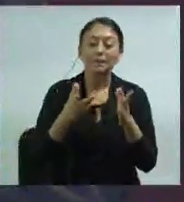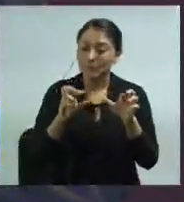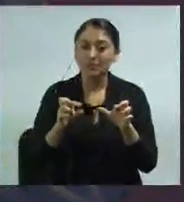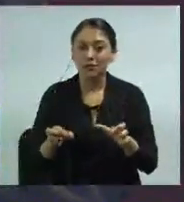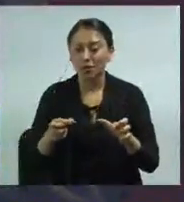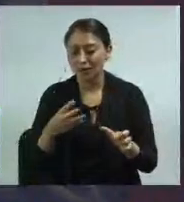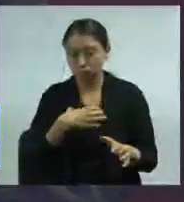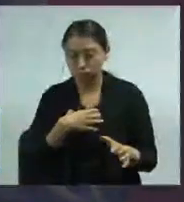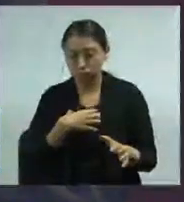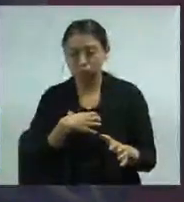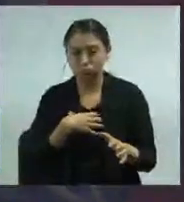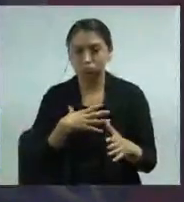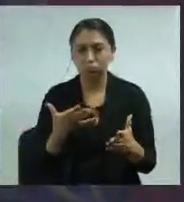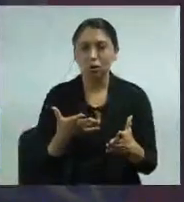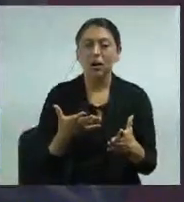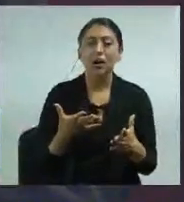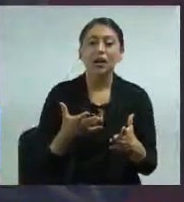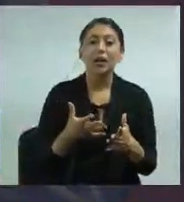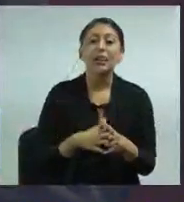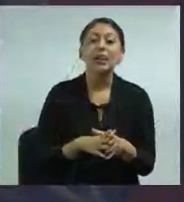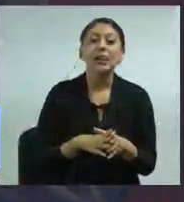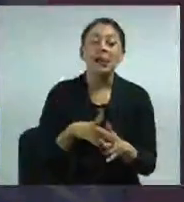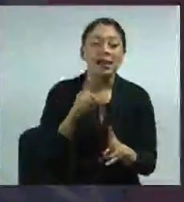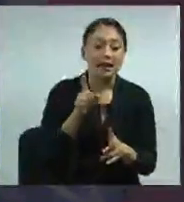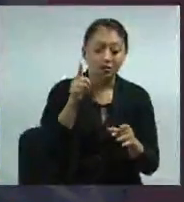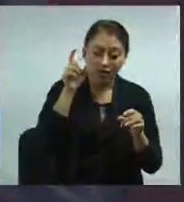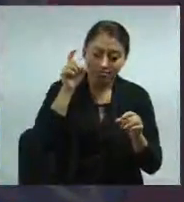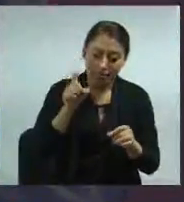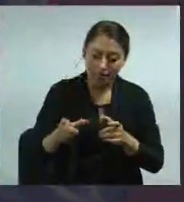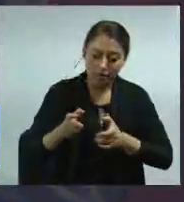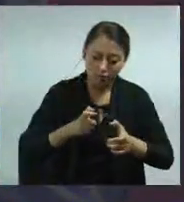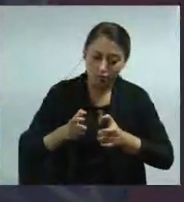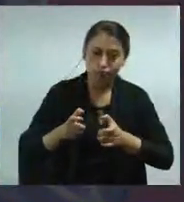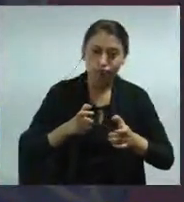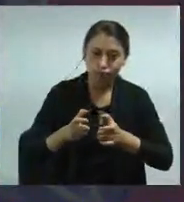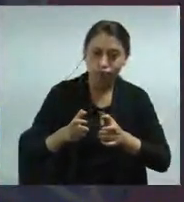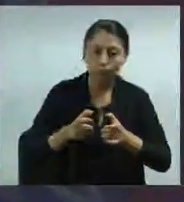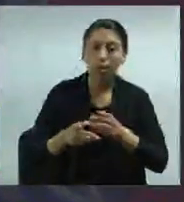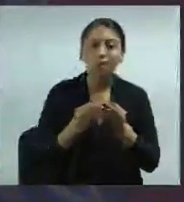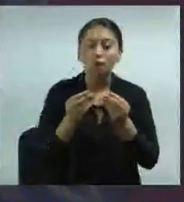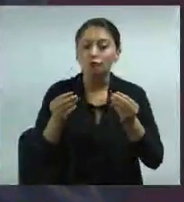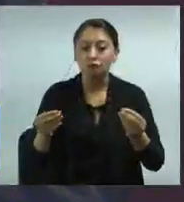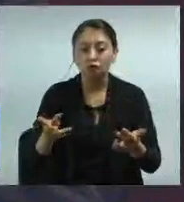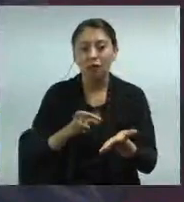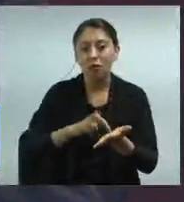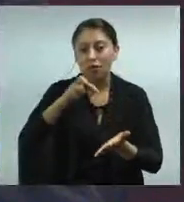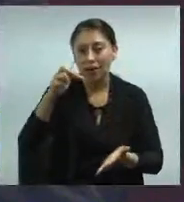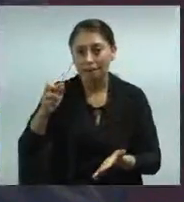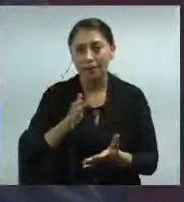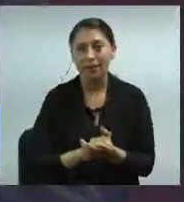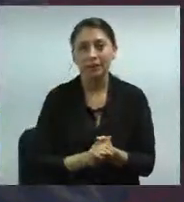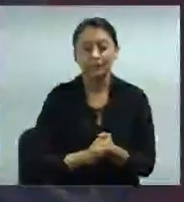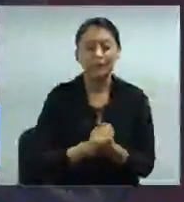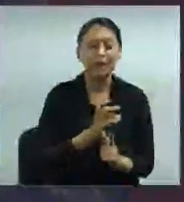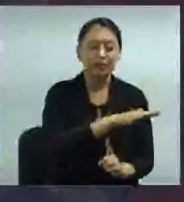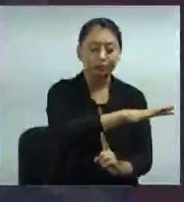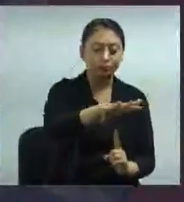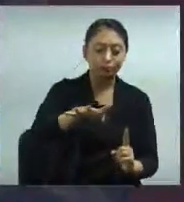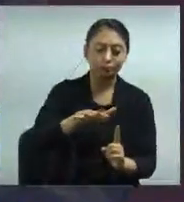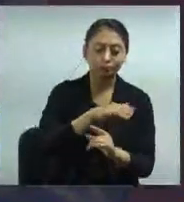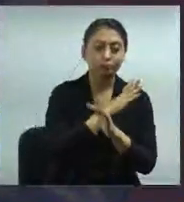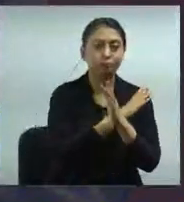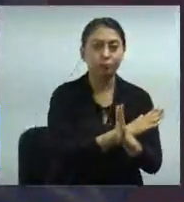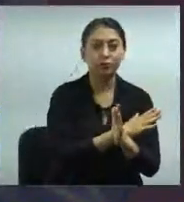que deben de controlar el fuego, los incendios ocasionados en el país, las áreas protegidas, les recuerdo que